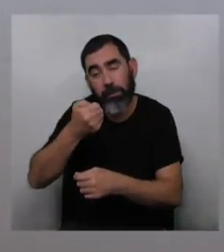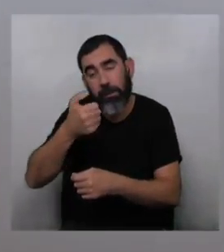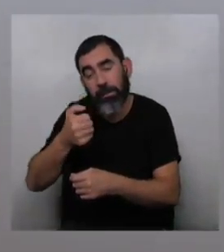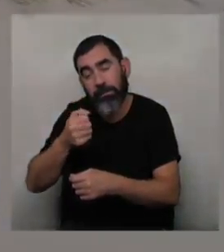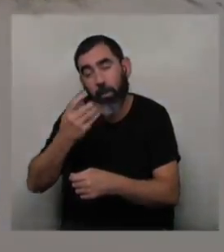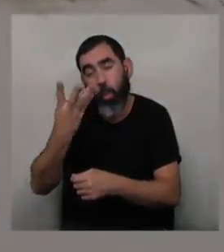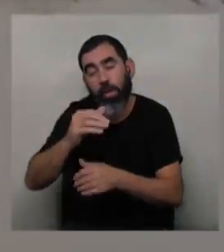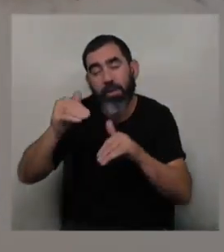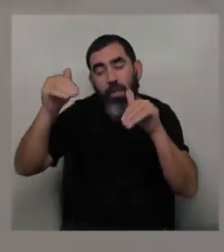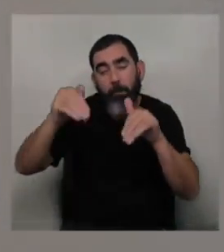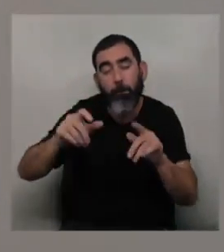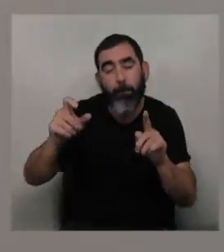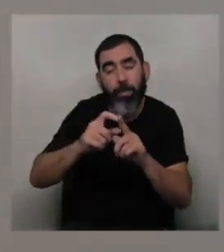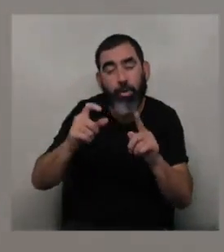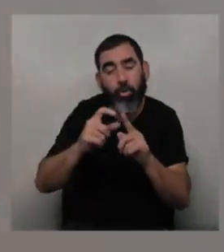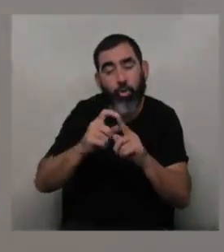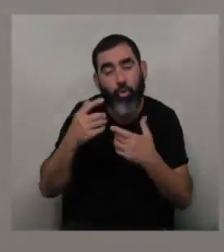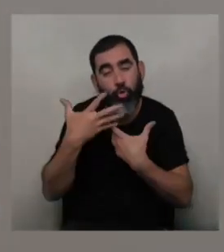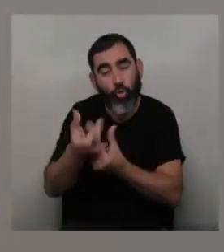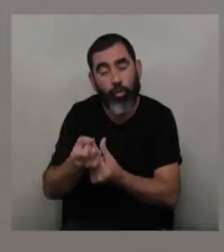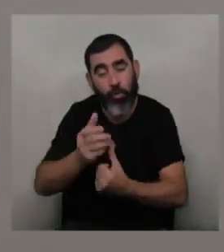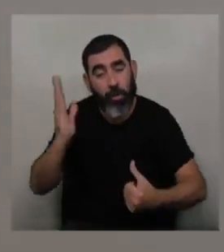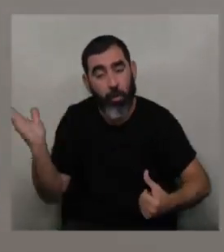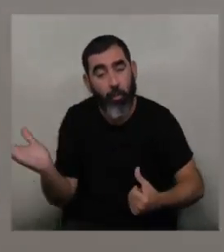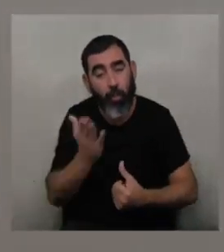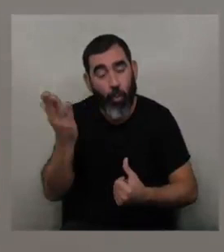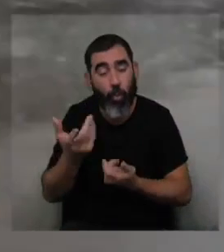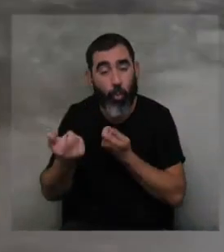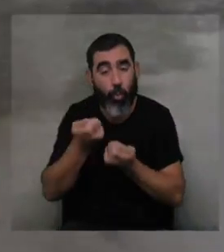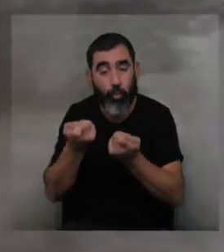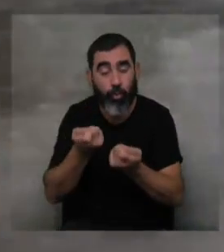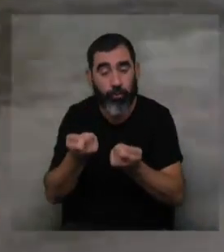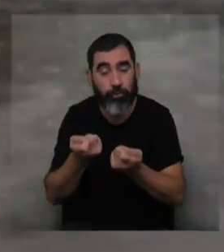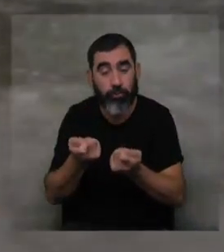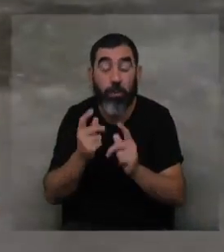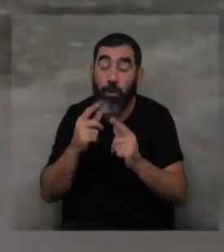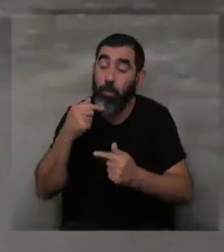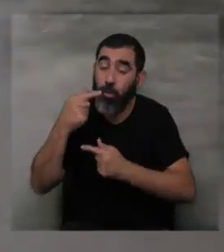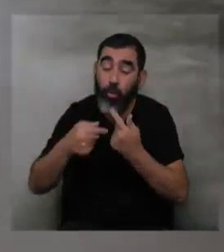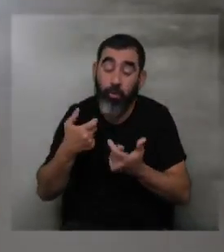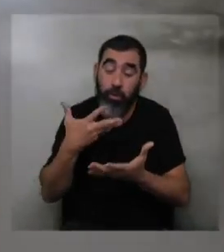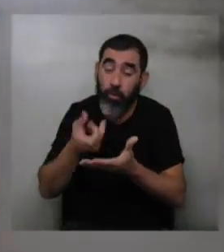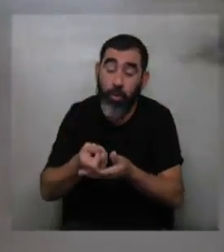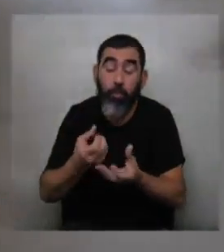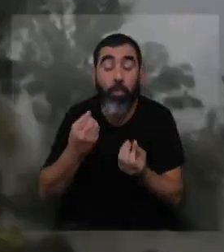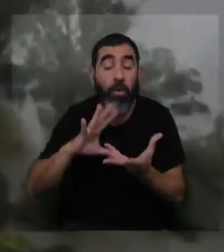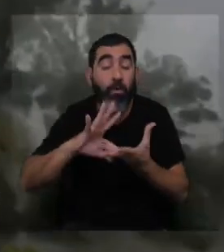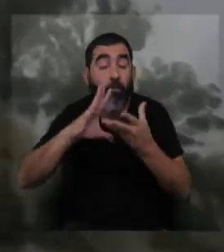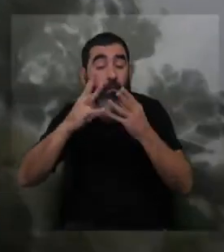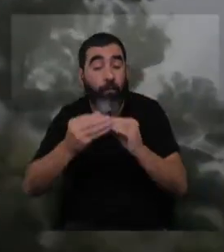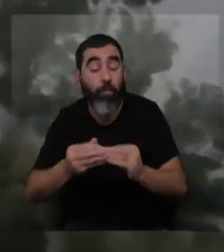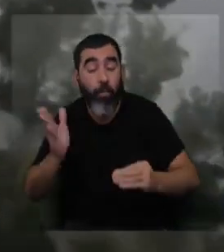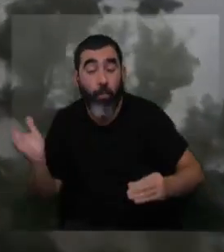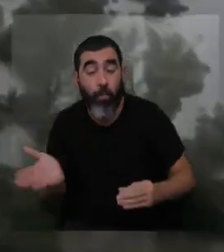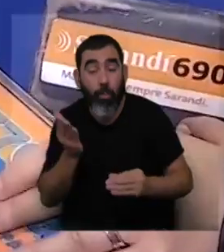los 40 millones de dólares de ayuda para los productores con créditos subsidiados. Y bueno, tendremos que seguir porque es la forma también que el